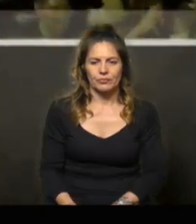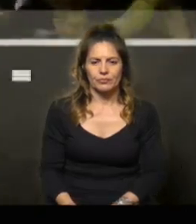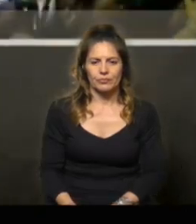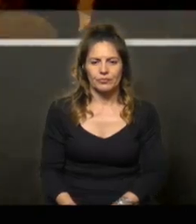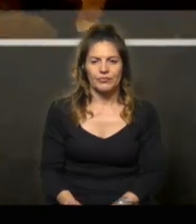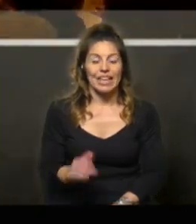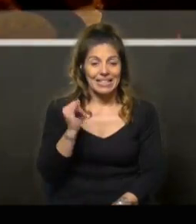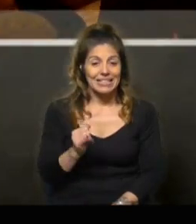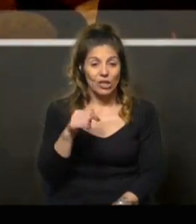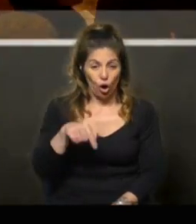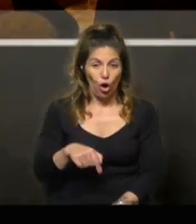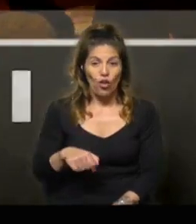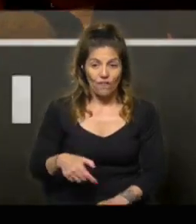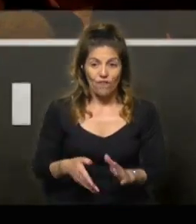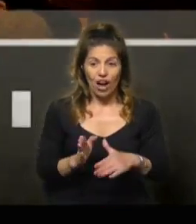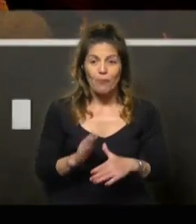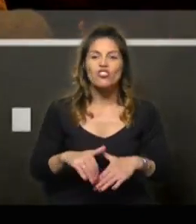Sí hoy vamos a